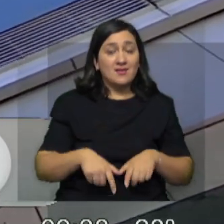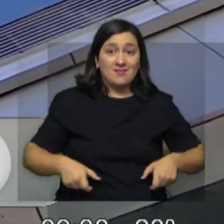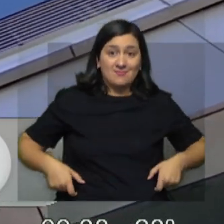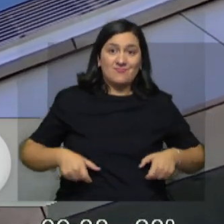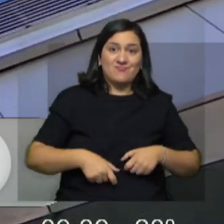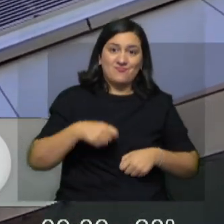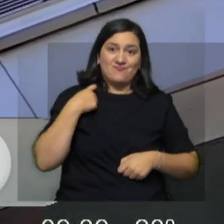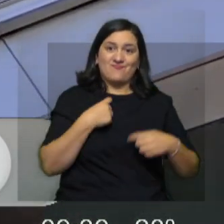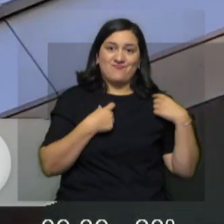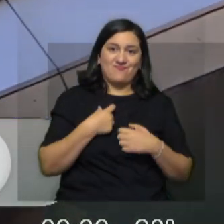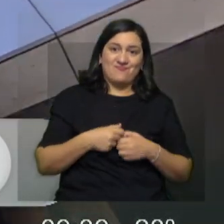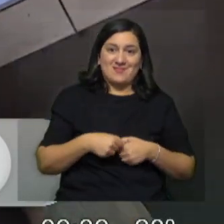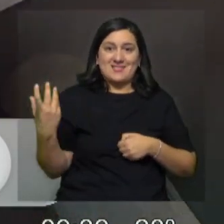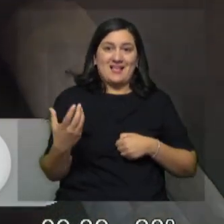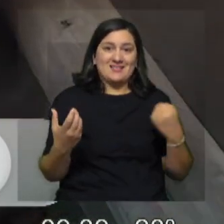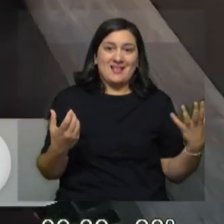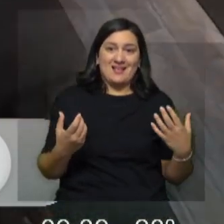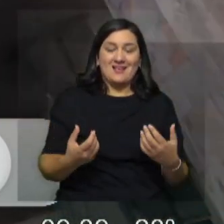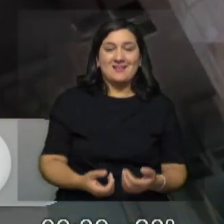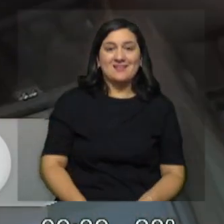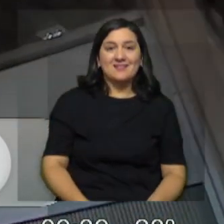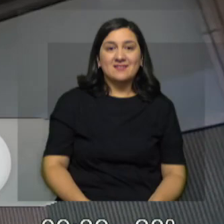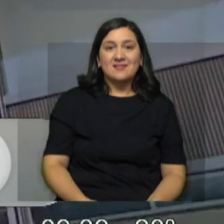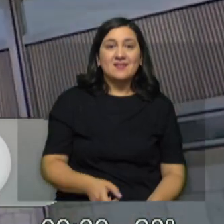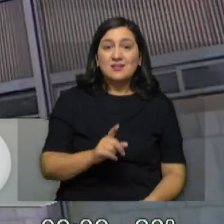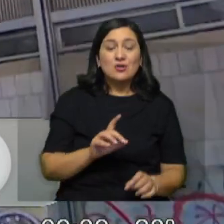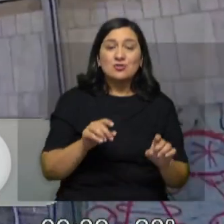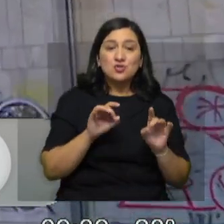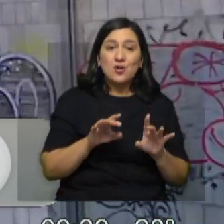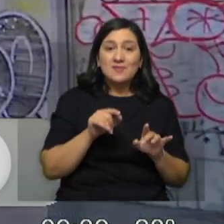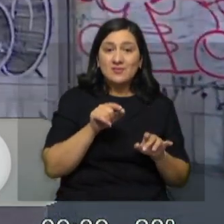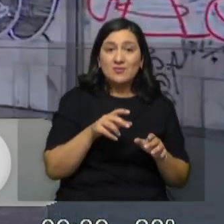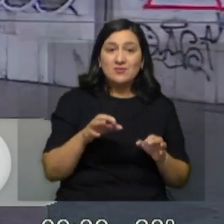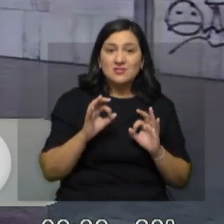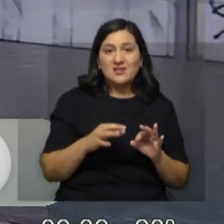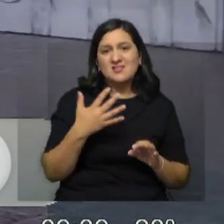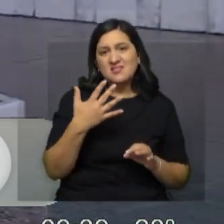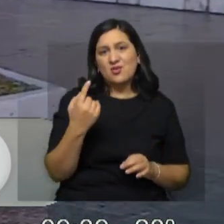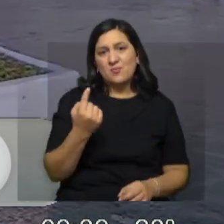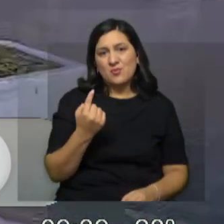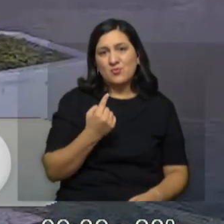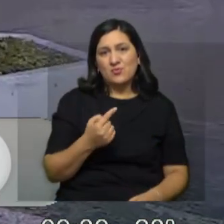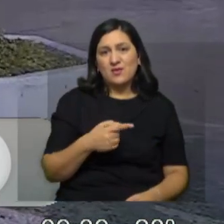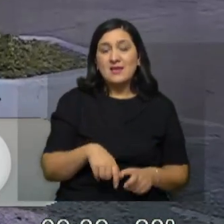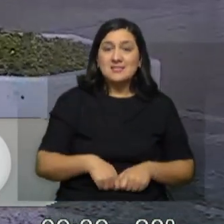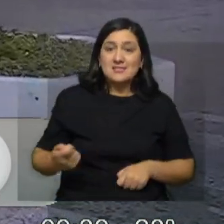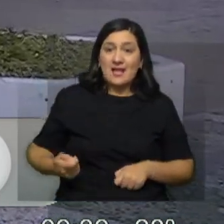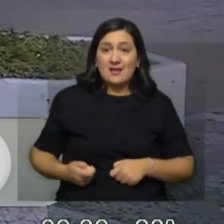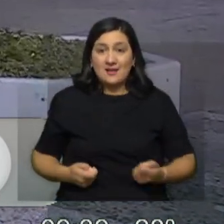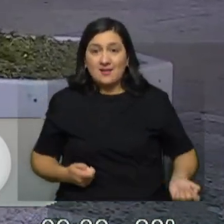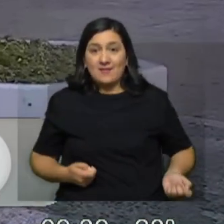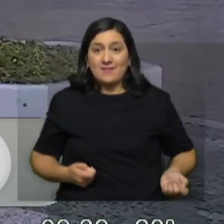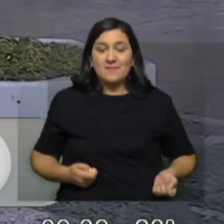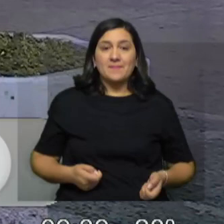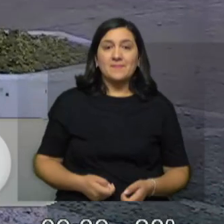las distintas cuerdas que lo sostienen? ¿De acá o salir de allá arriba? No, salir de acá abajo cuando ya llega al piso. 5 minutos. Ahí desengancha,